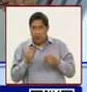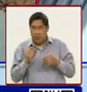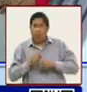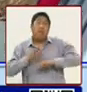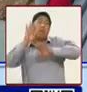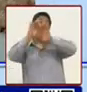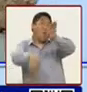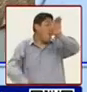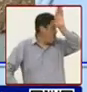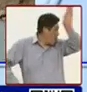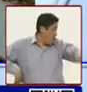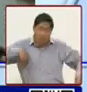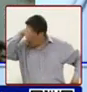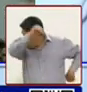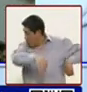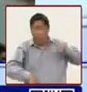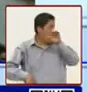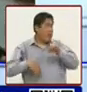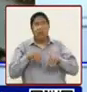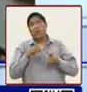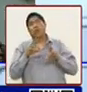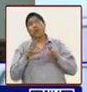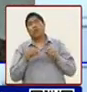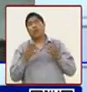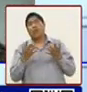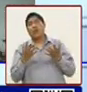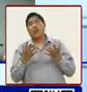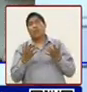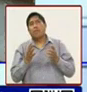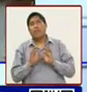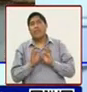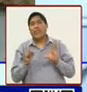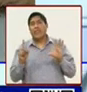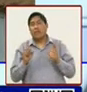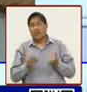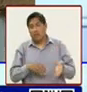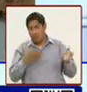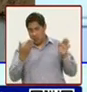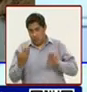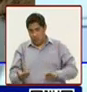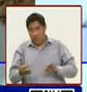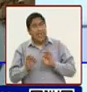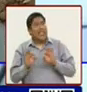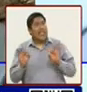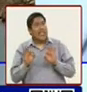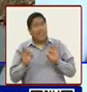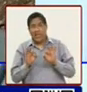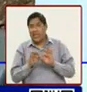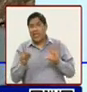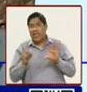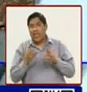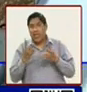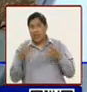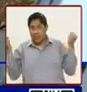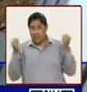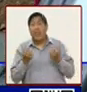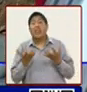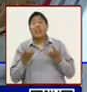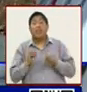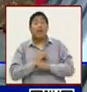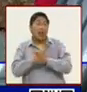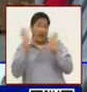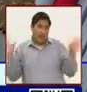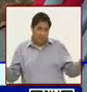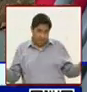brazos para nadar. No ha habido, hermano periodista, ningún muerto, ningún desaparecido. Eso quisiera aclarar. Solo